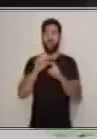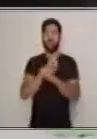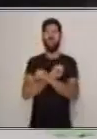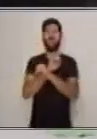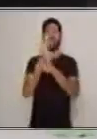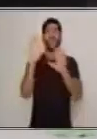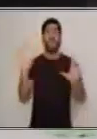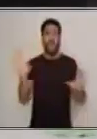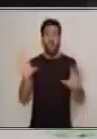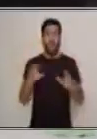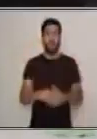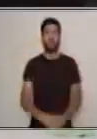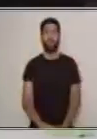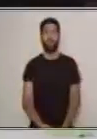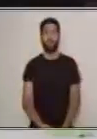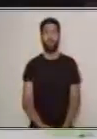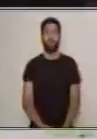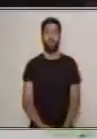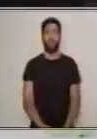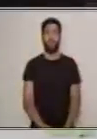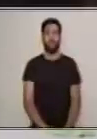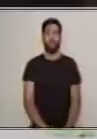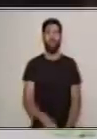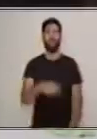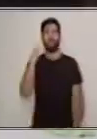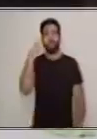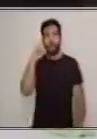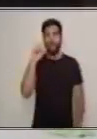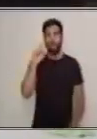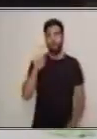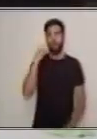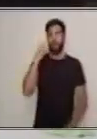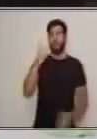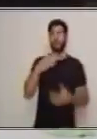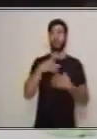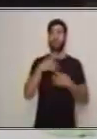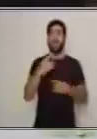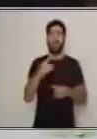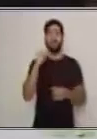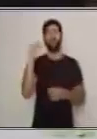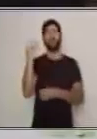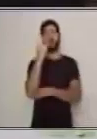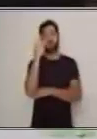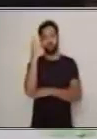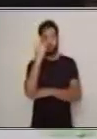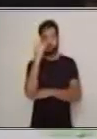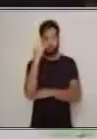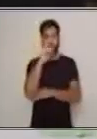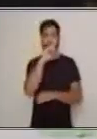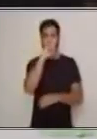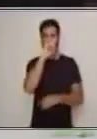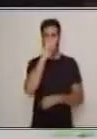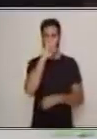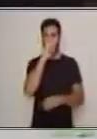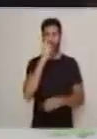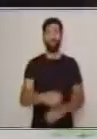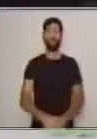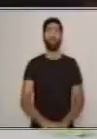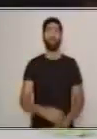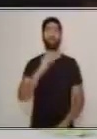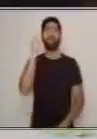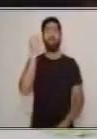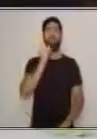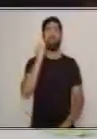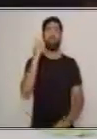importante en la destreza de lo interesante. ¿Por qué es importante? Porque